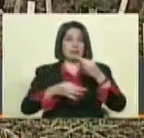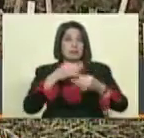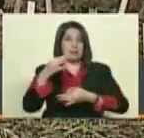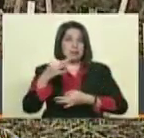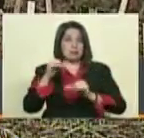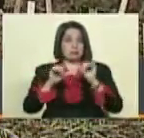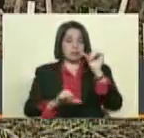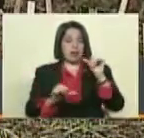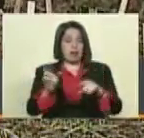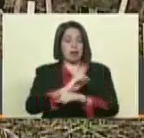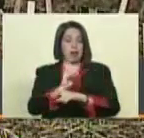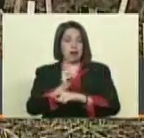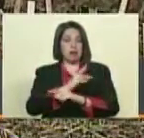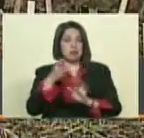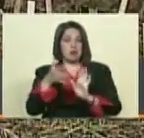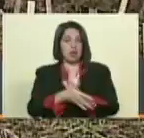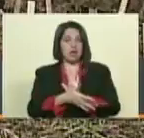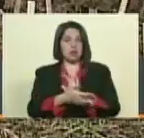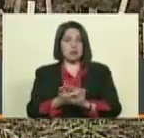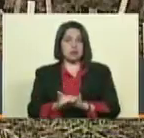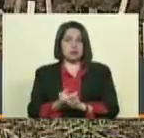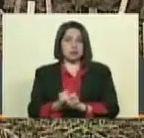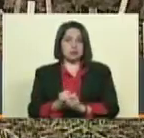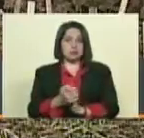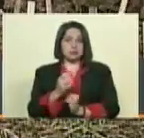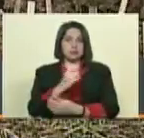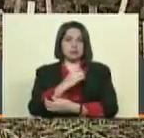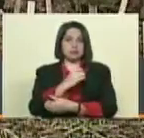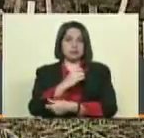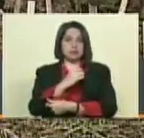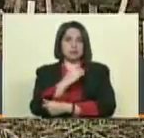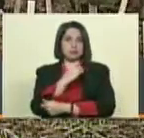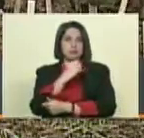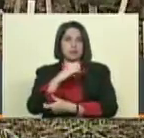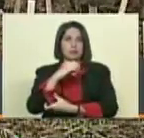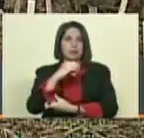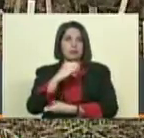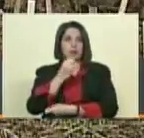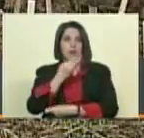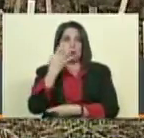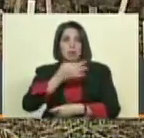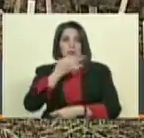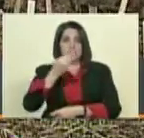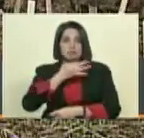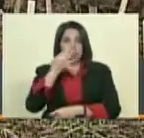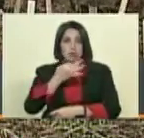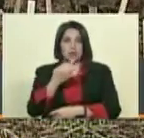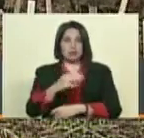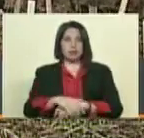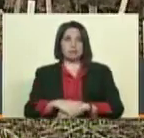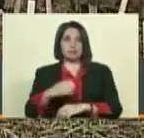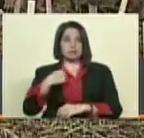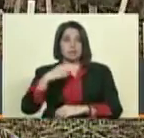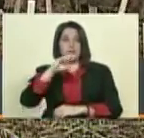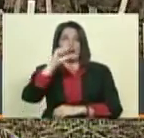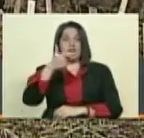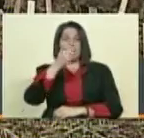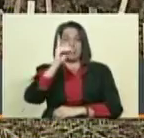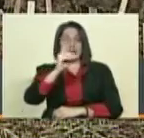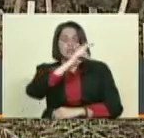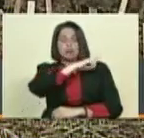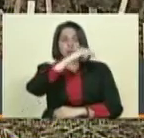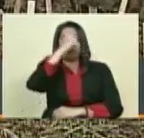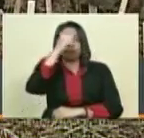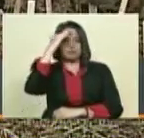muy rápida de la operación. Buenas tardes, mi comandante en jefe. Soy el general de división Javier Tadeo